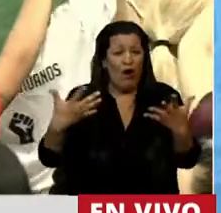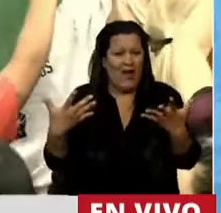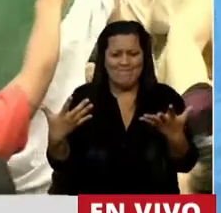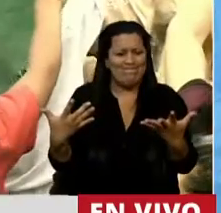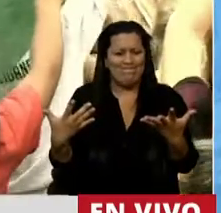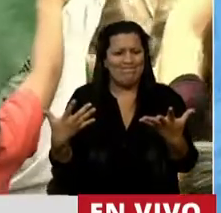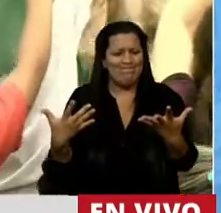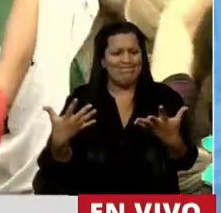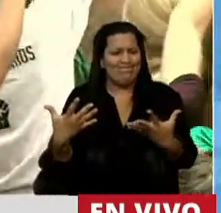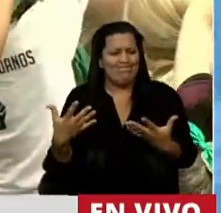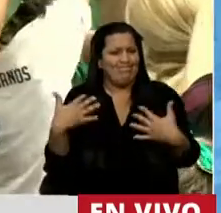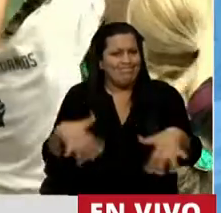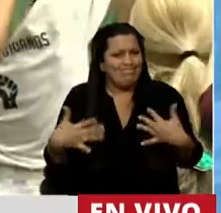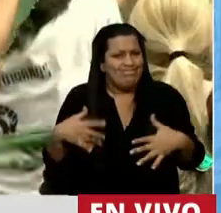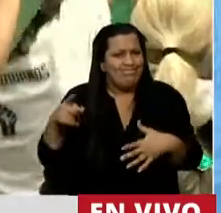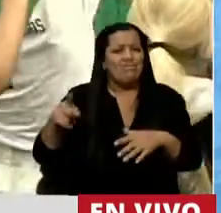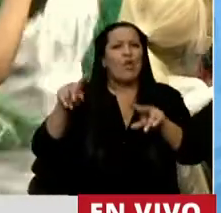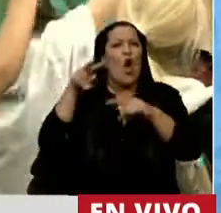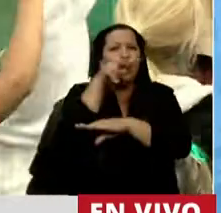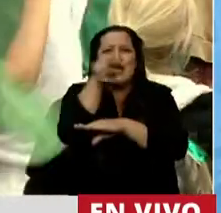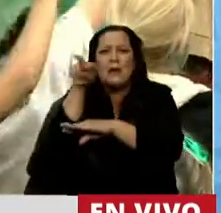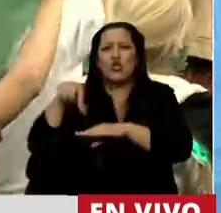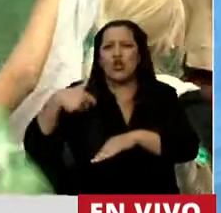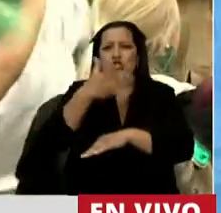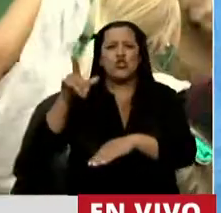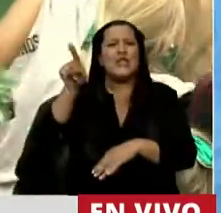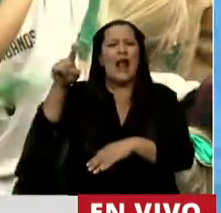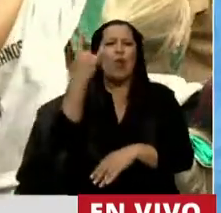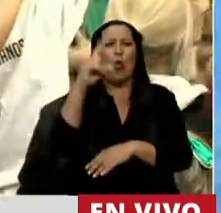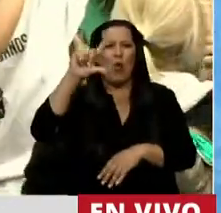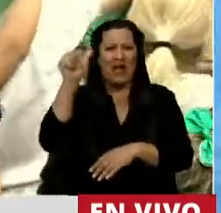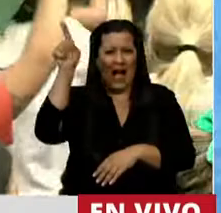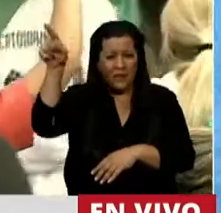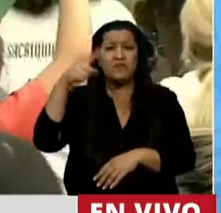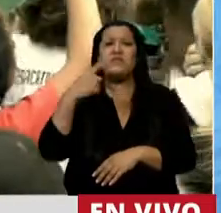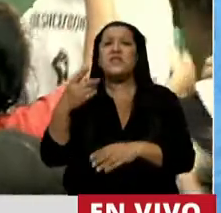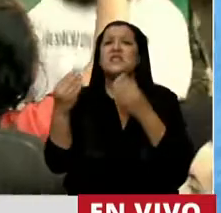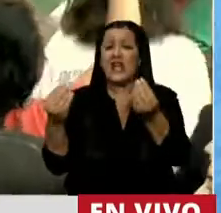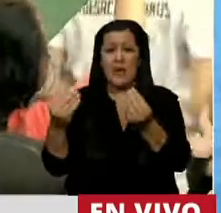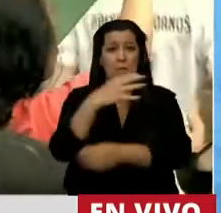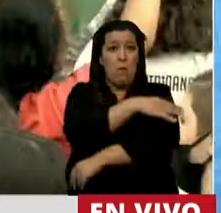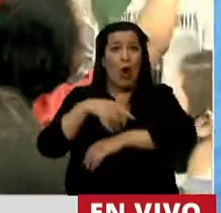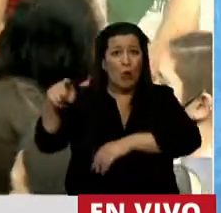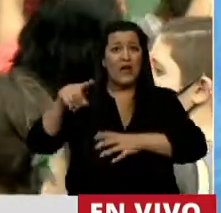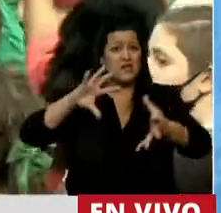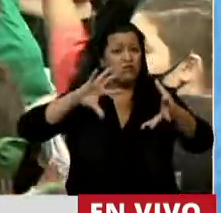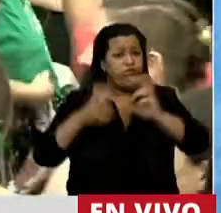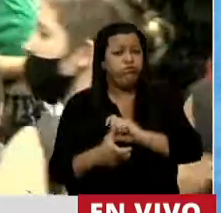alentadores. El nuevo informe elaborado por el Observatorio Social de la Universidad Católica informa que la pobreza afecta